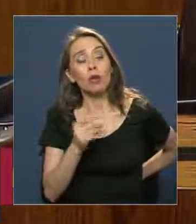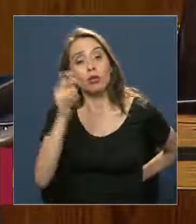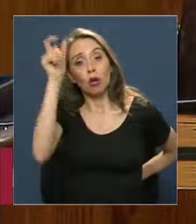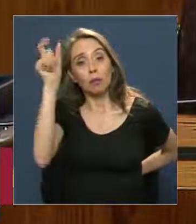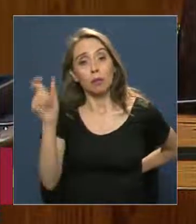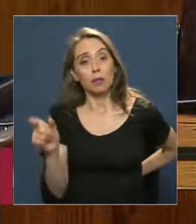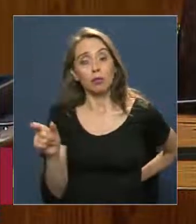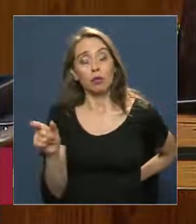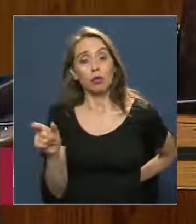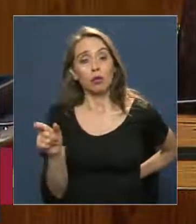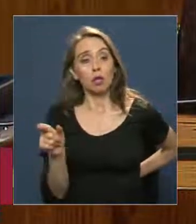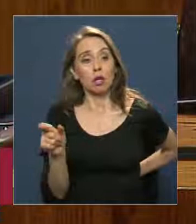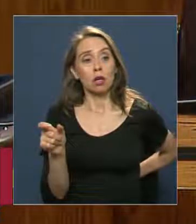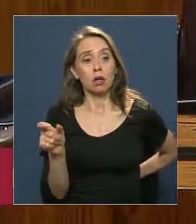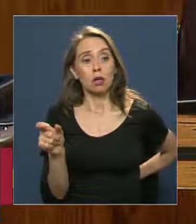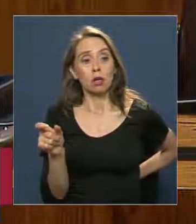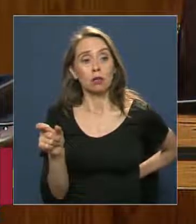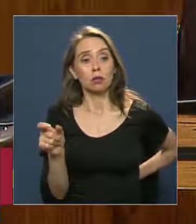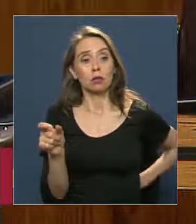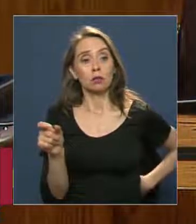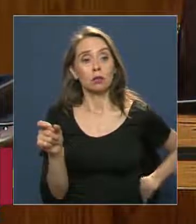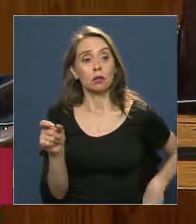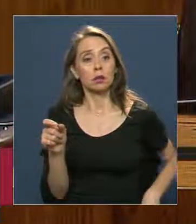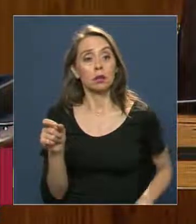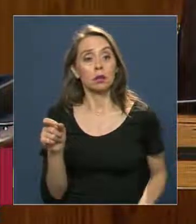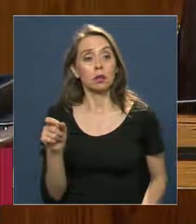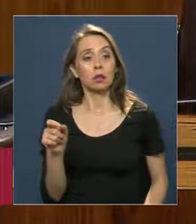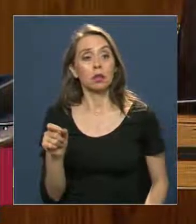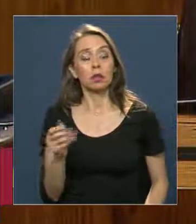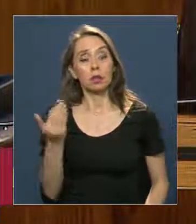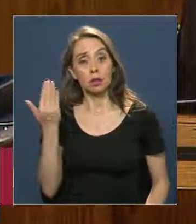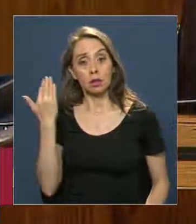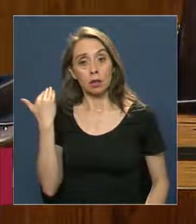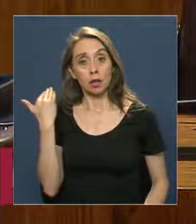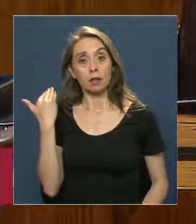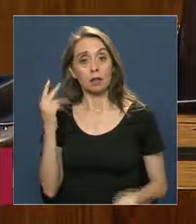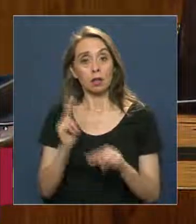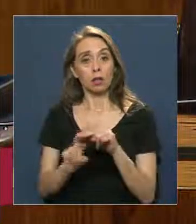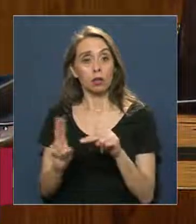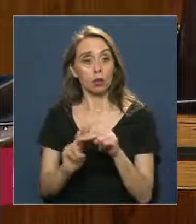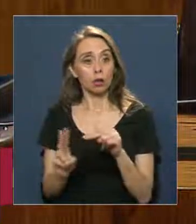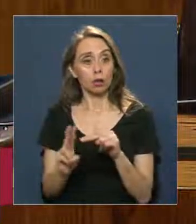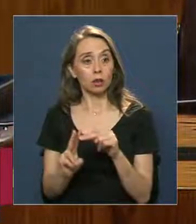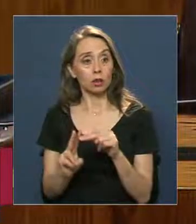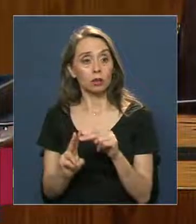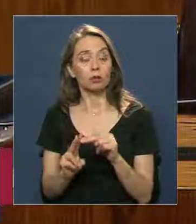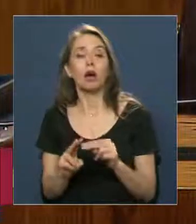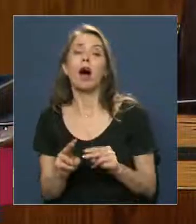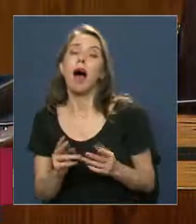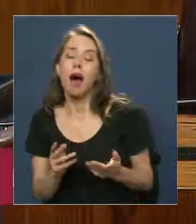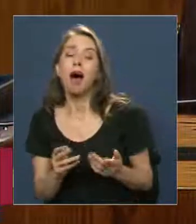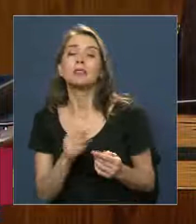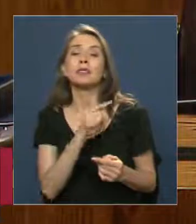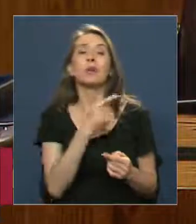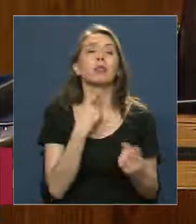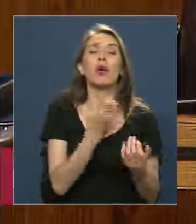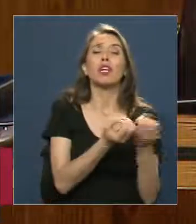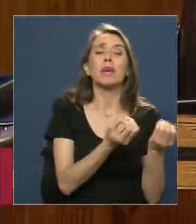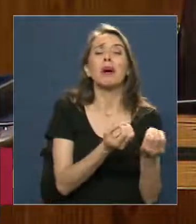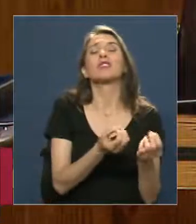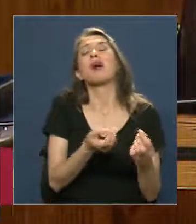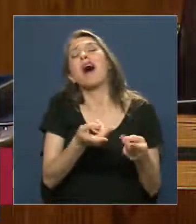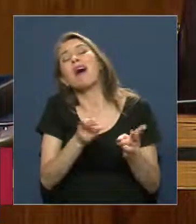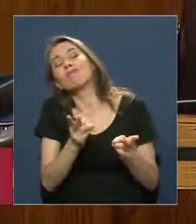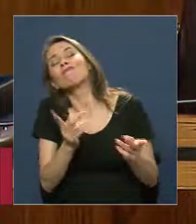manifiesta, como alguien lo ha hecho en alguna oportunidad, justificando, explicando, tratando de